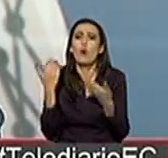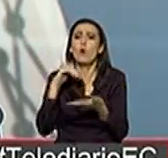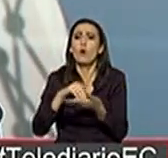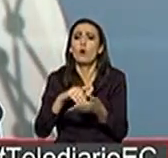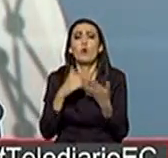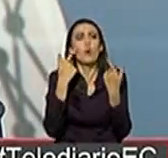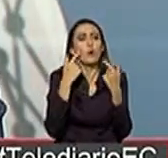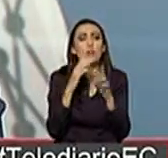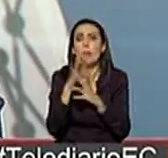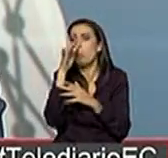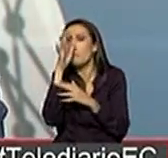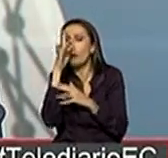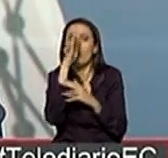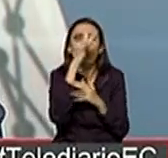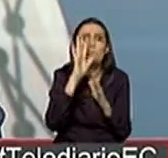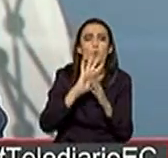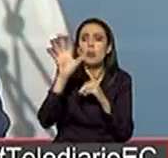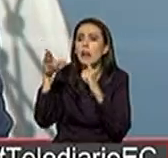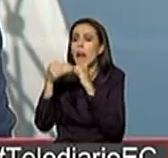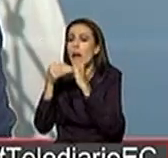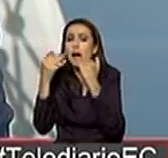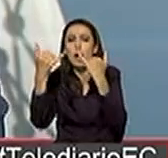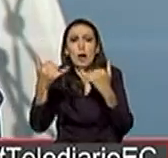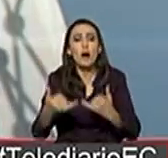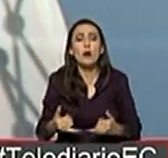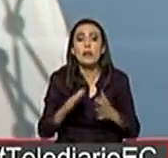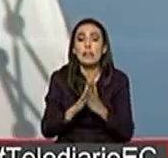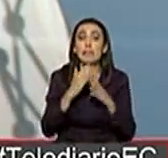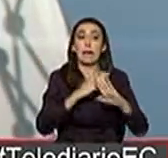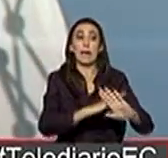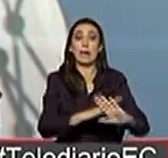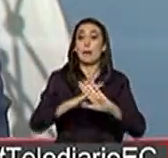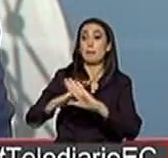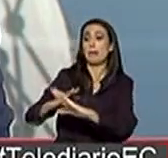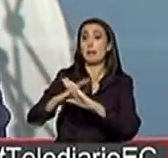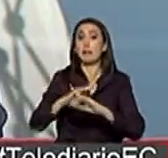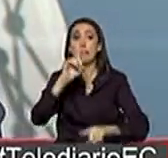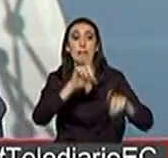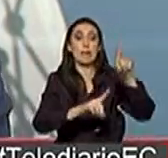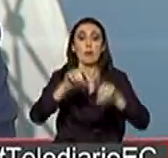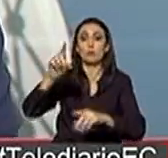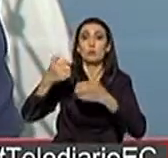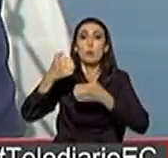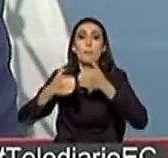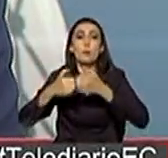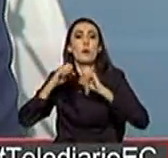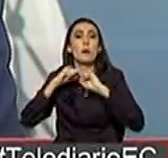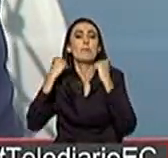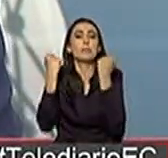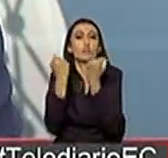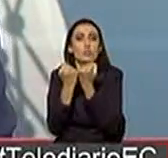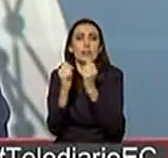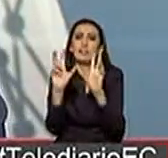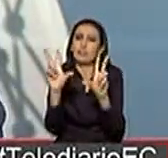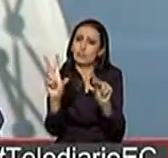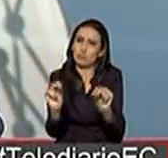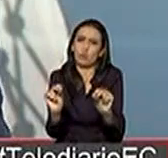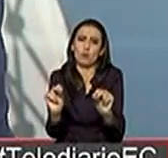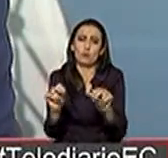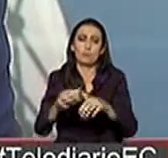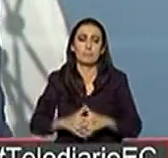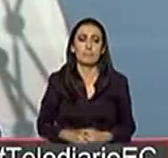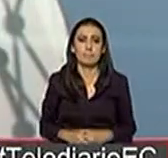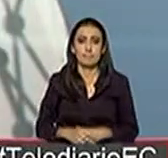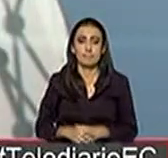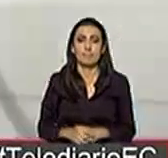jugarreta simplemente para tapar huecos de momento para evitar la implosión de algunos problemas es sobre todo en este ámbito las fracturas sociales